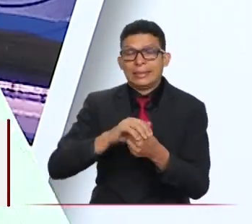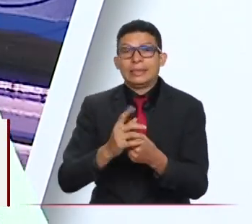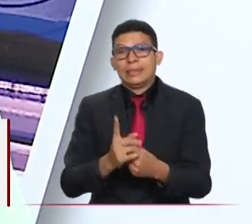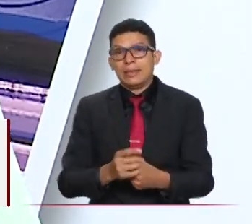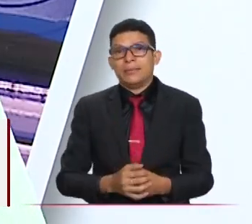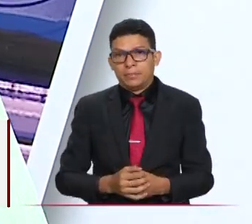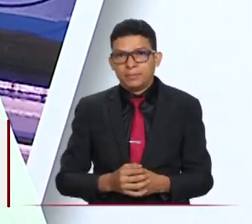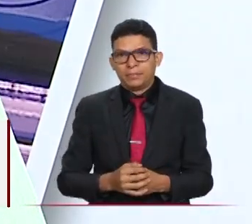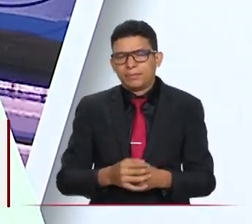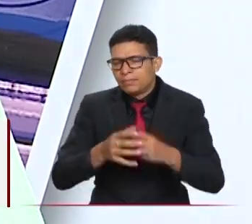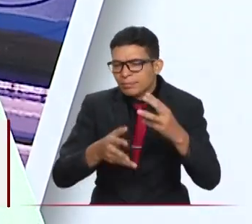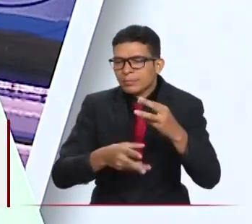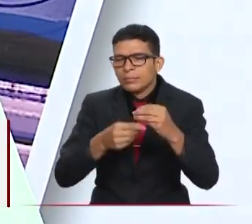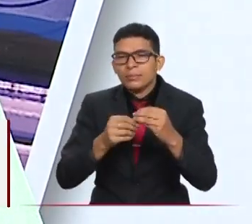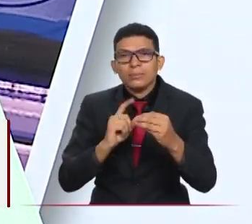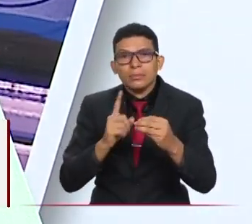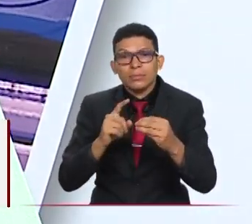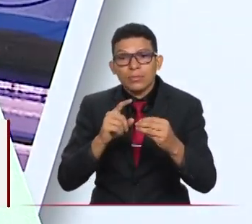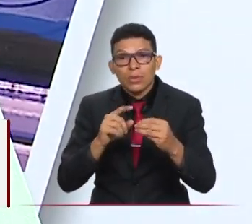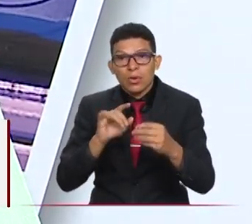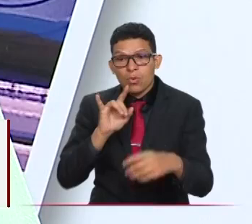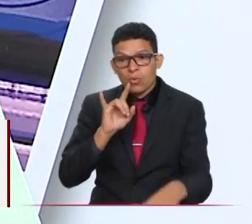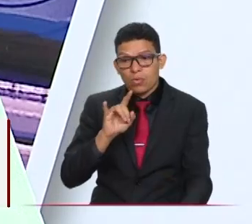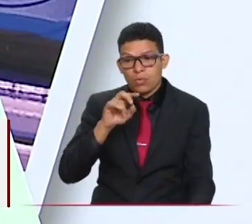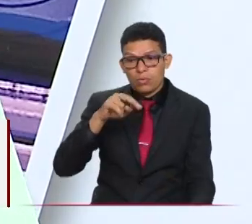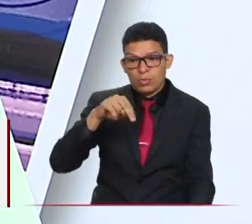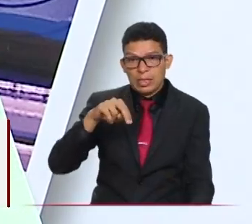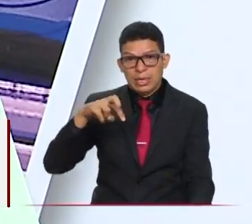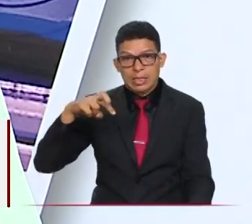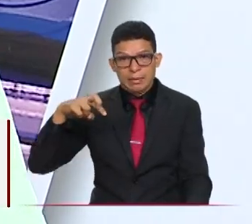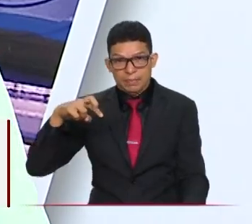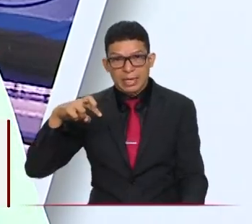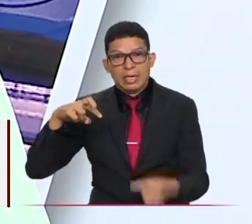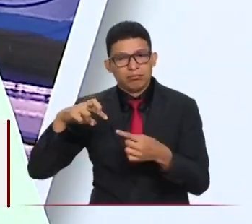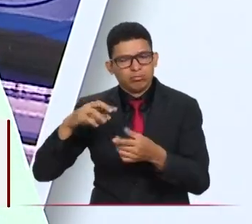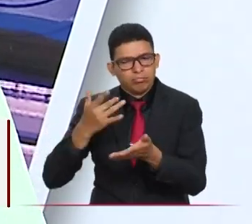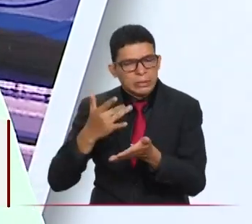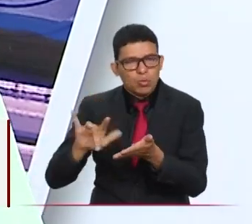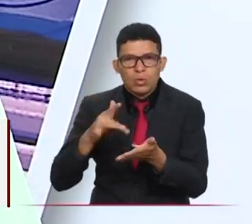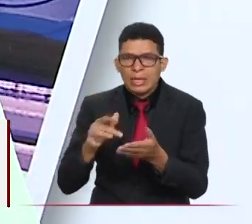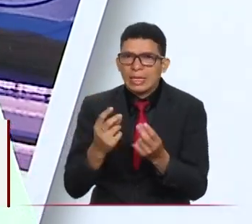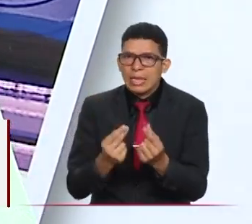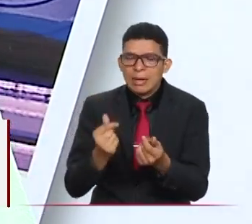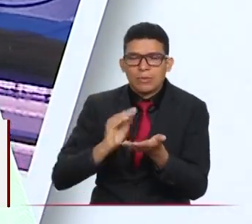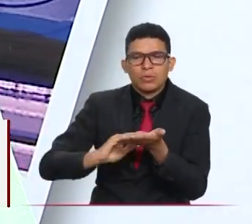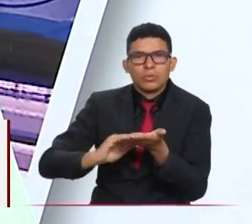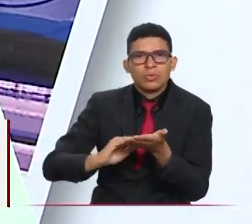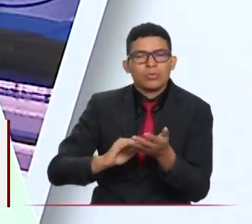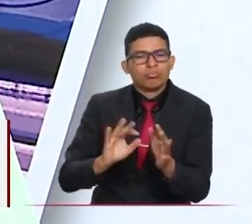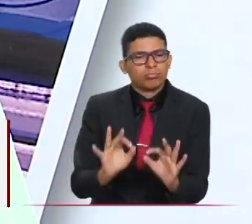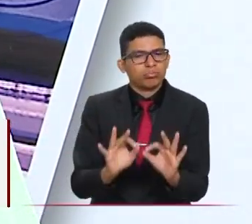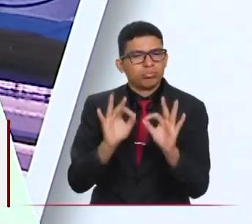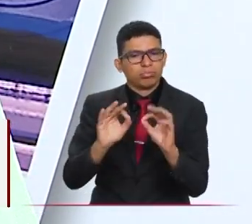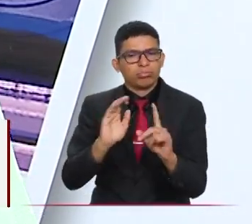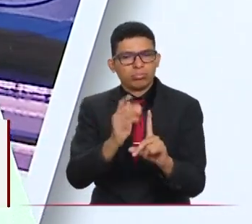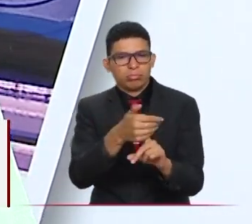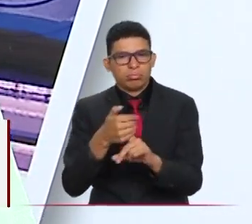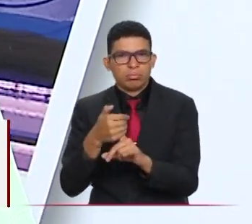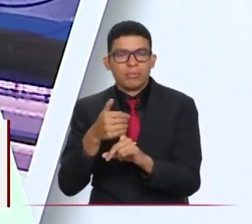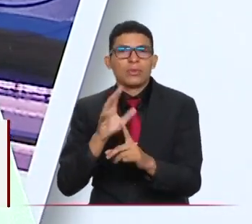Y más aún, para que la Unidad Nacional de Protección agilice los trámites para la debida y oportuna